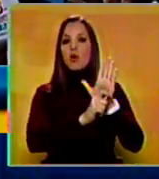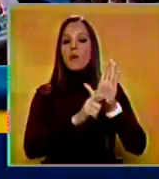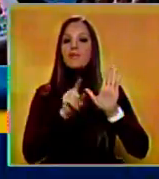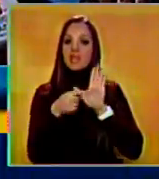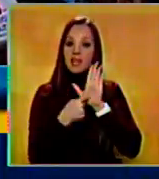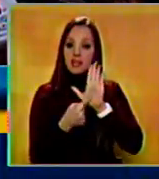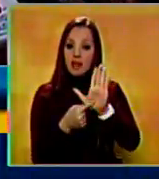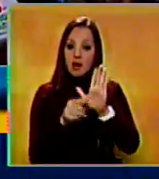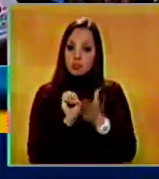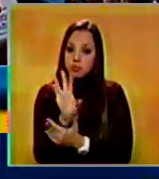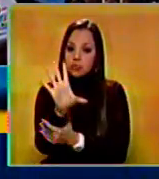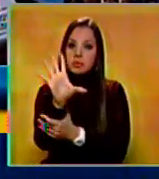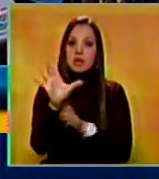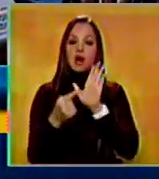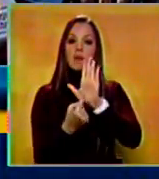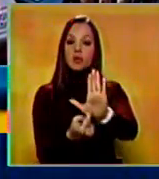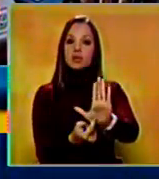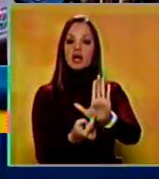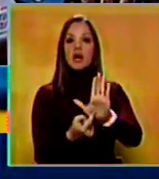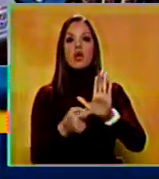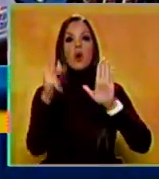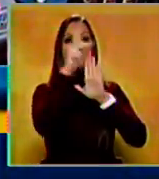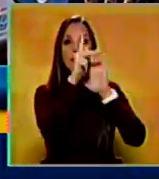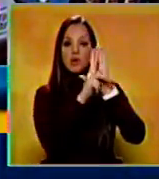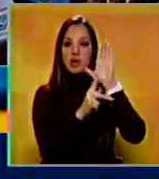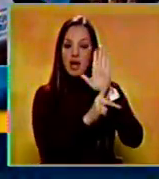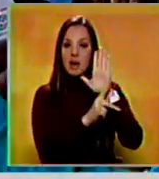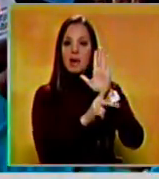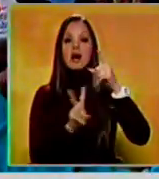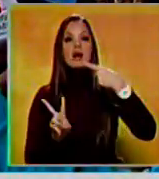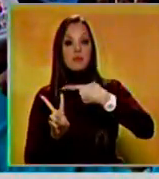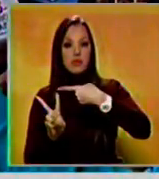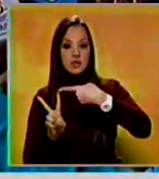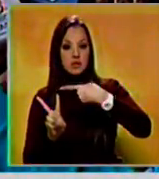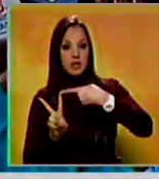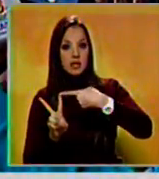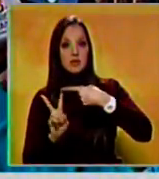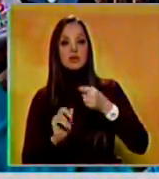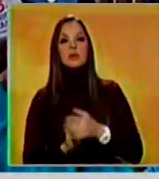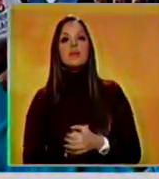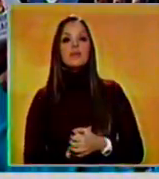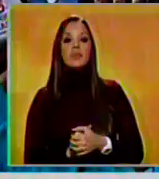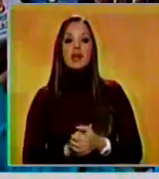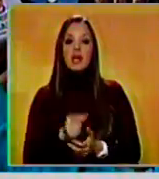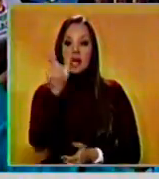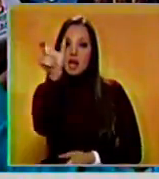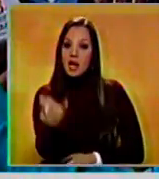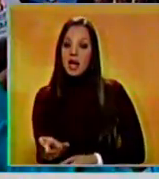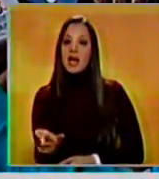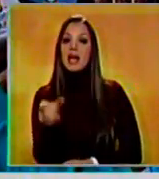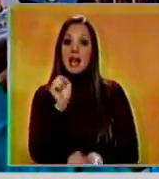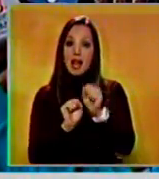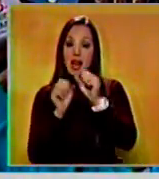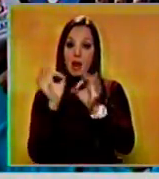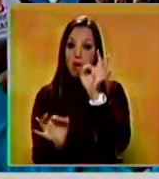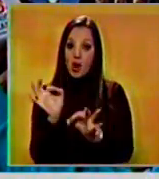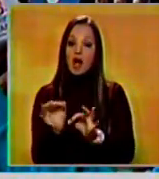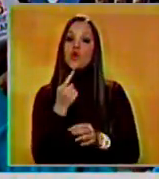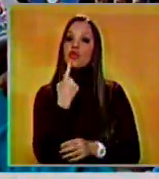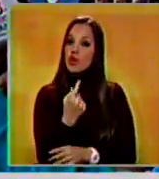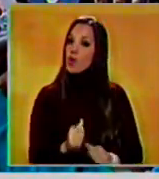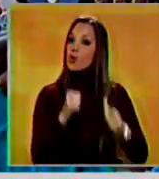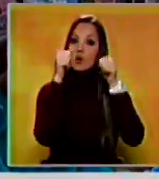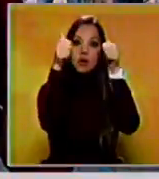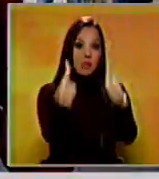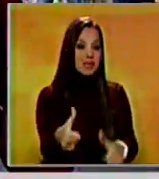por programas transmitidos por Venezolana de Televisión. La defensa indicó que emprenderán todas las acciones legales